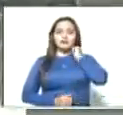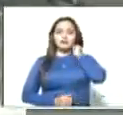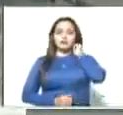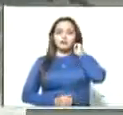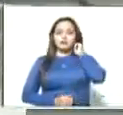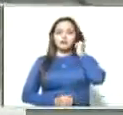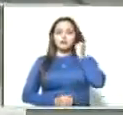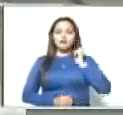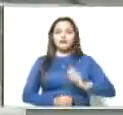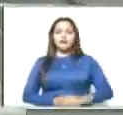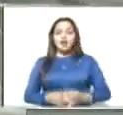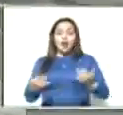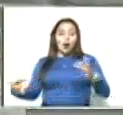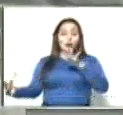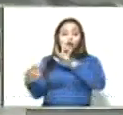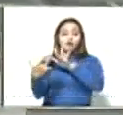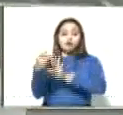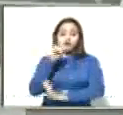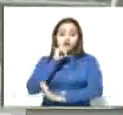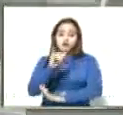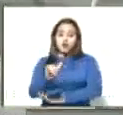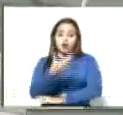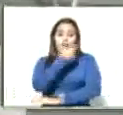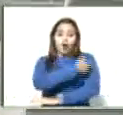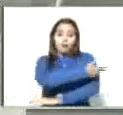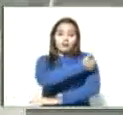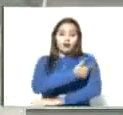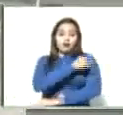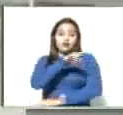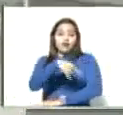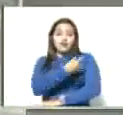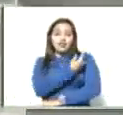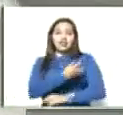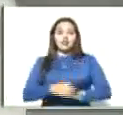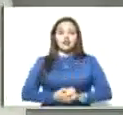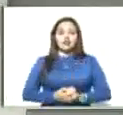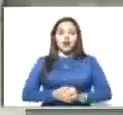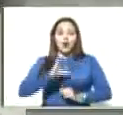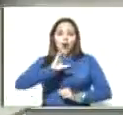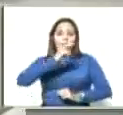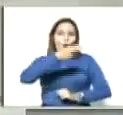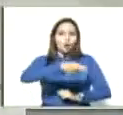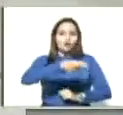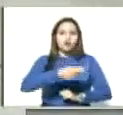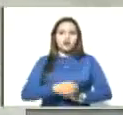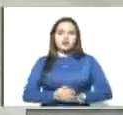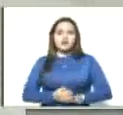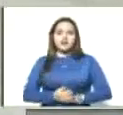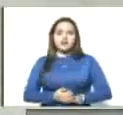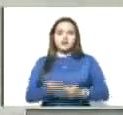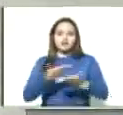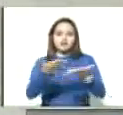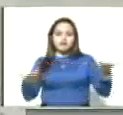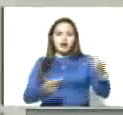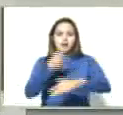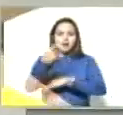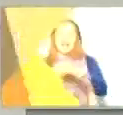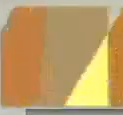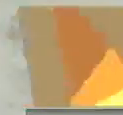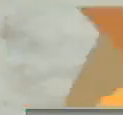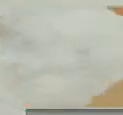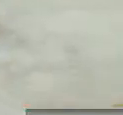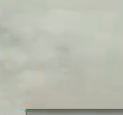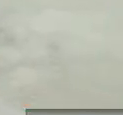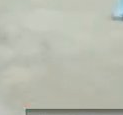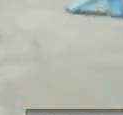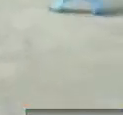Así es, a esta hora establecemos el contacto informativo desde el Hospital Universitario Periférico Dr. Miguel Ángel Rangel para dar cobertura al Plan Nacional de Refuerzo de la